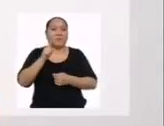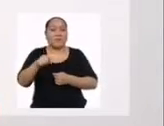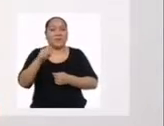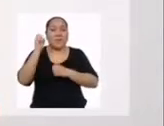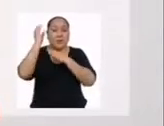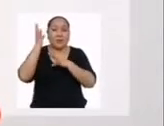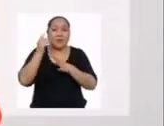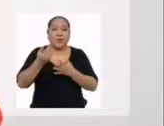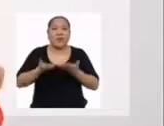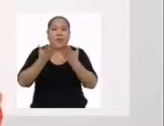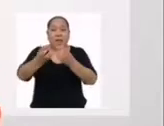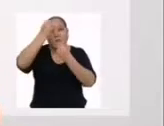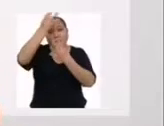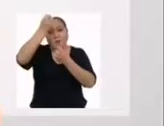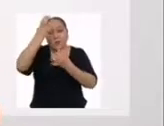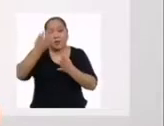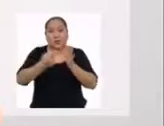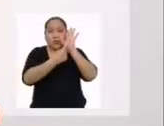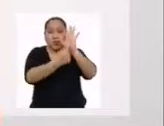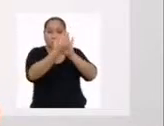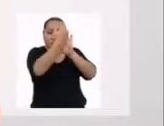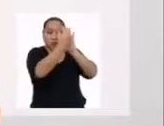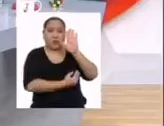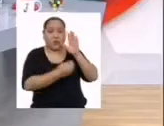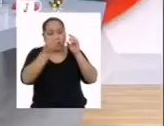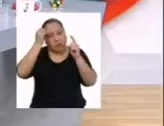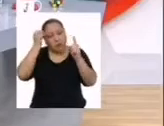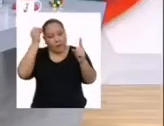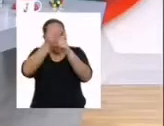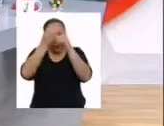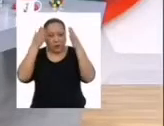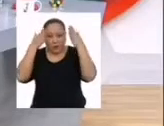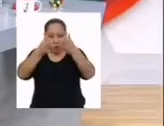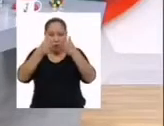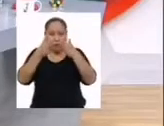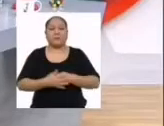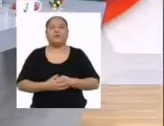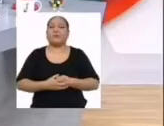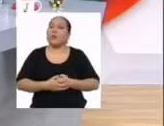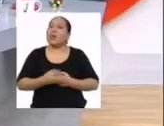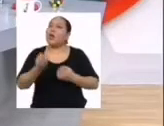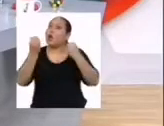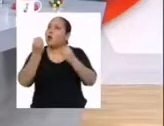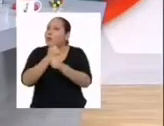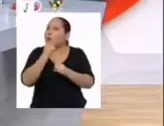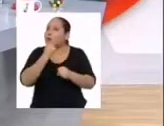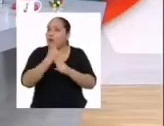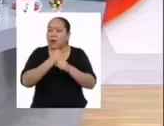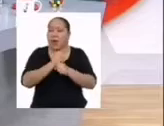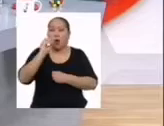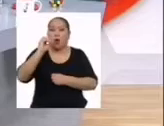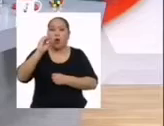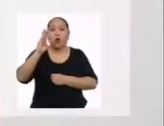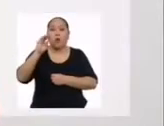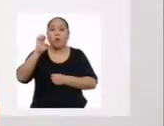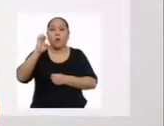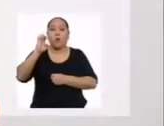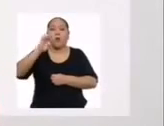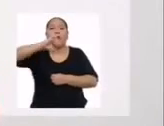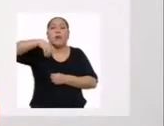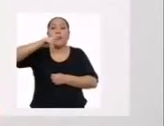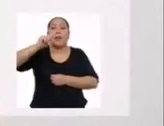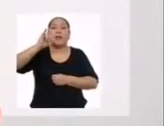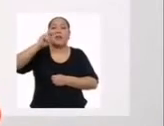brinda información y se caracteriza por su objetividad. ¿Y cómo funciona la objetividad en estos textos?